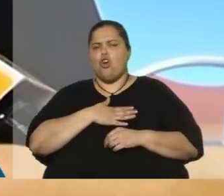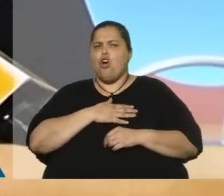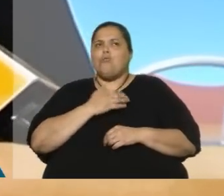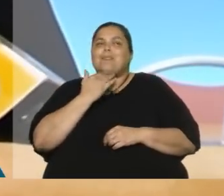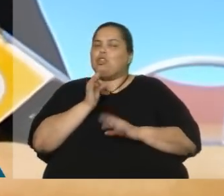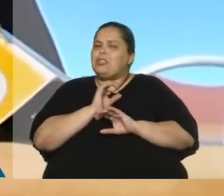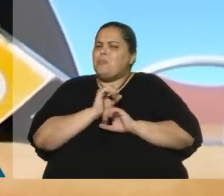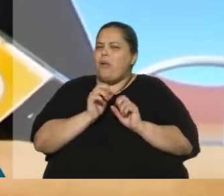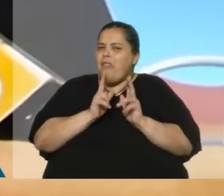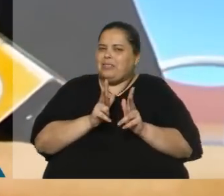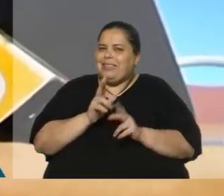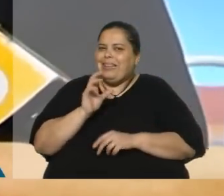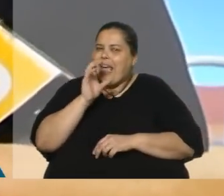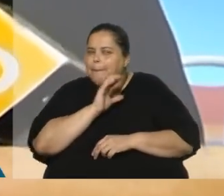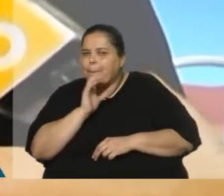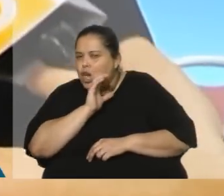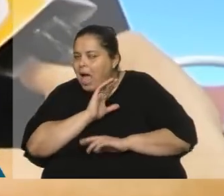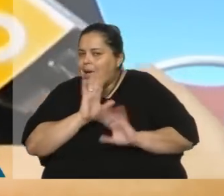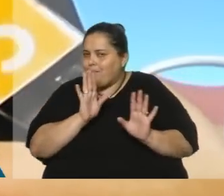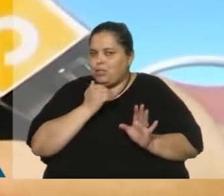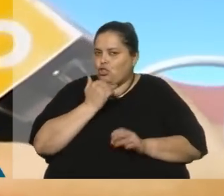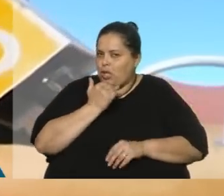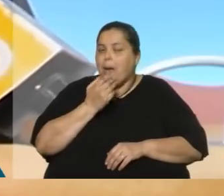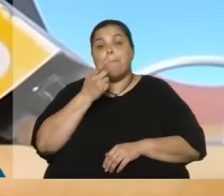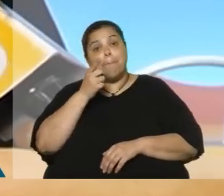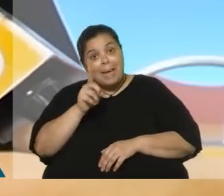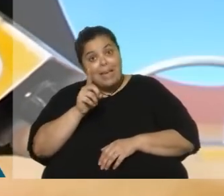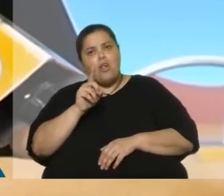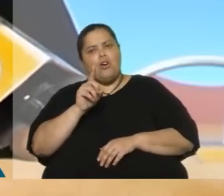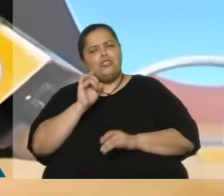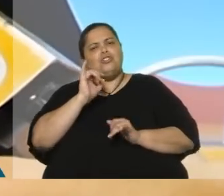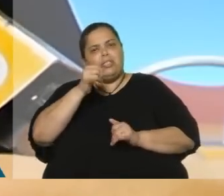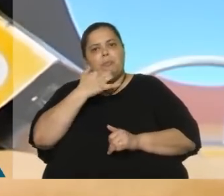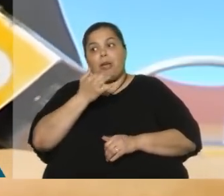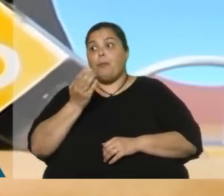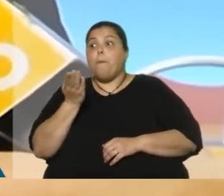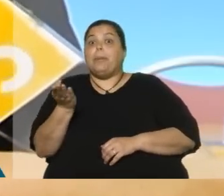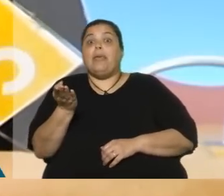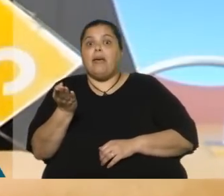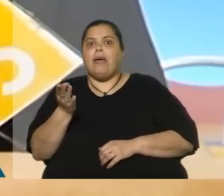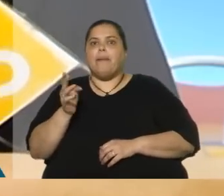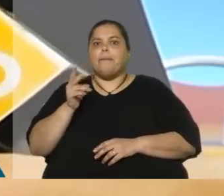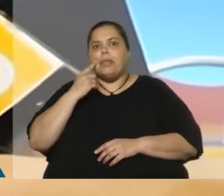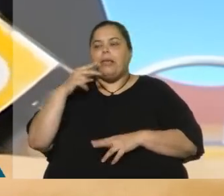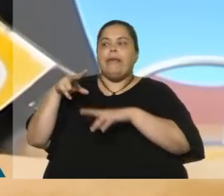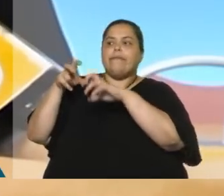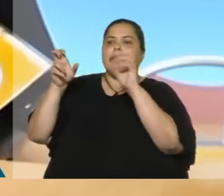espionaje, pero la solicitud de investigar a dos senadores de la República, no importa de qué partido